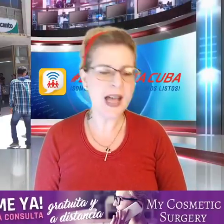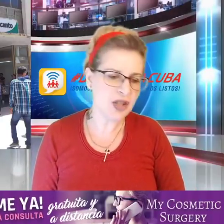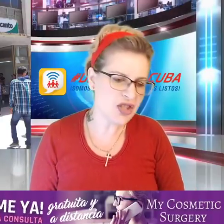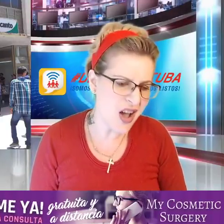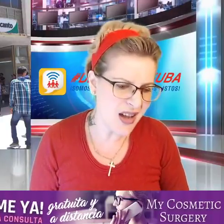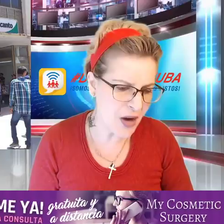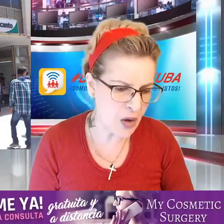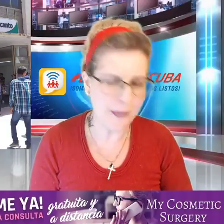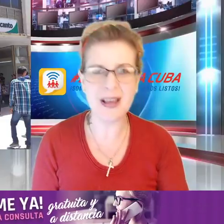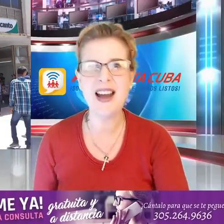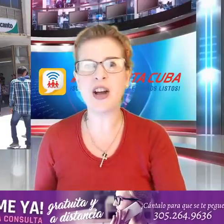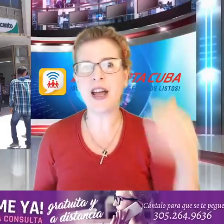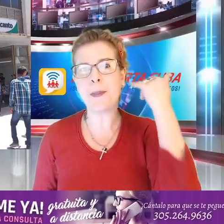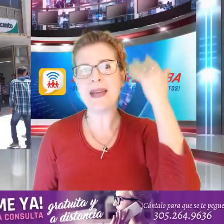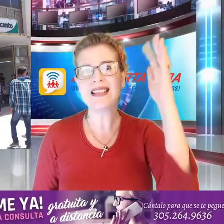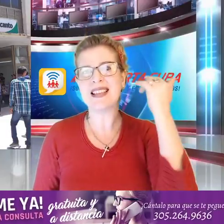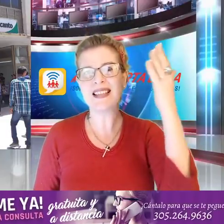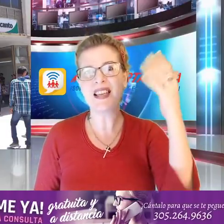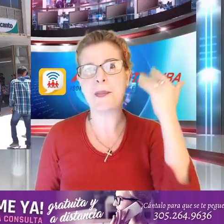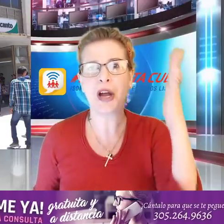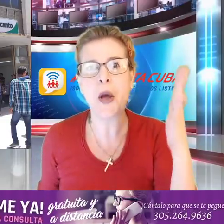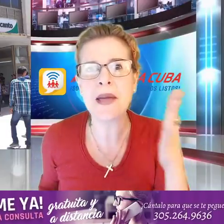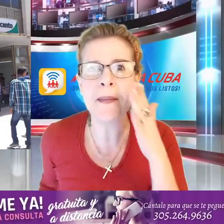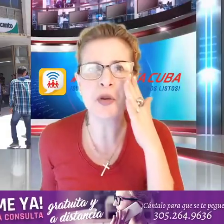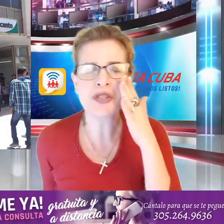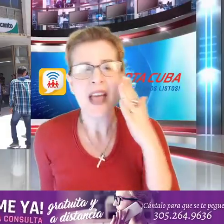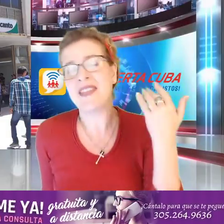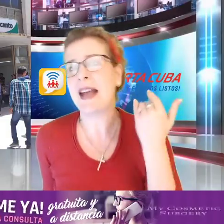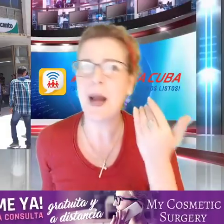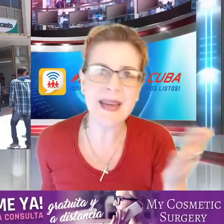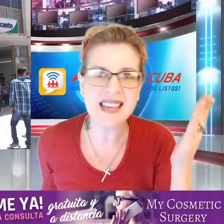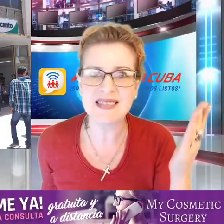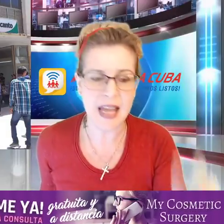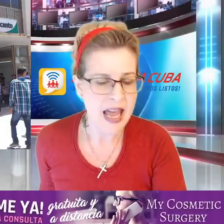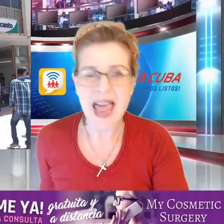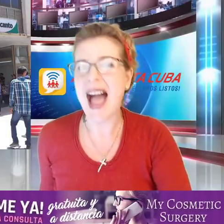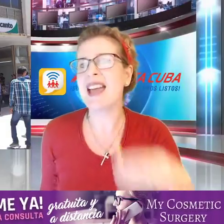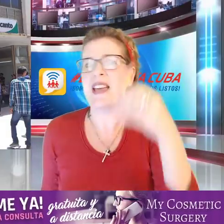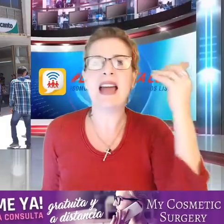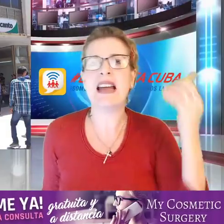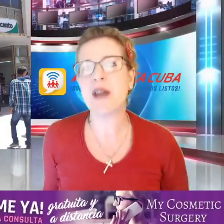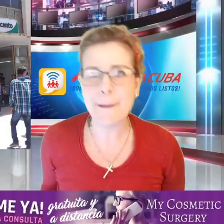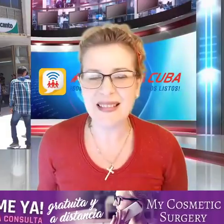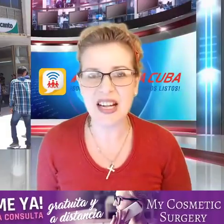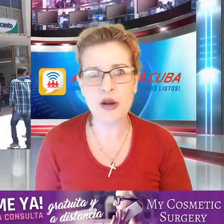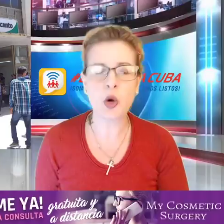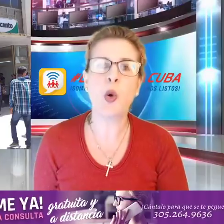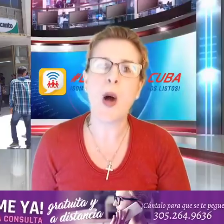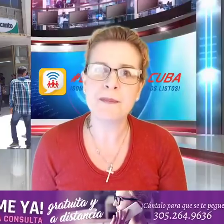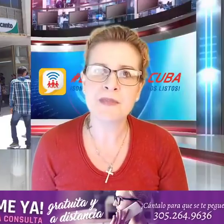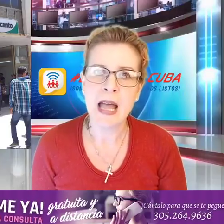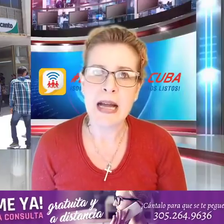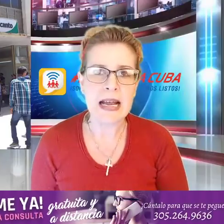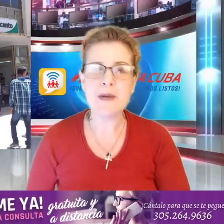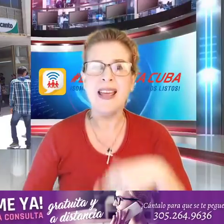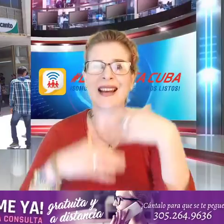situación. Ah, entonces ahora no, vamos a dejar lo que ellos piensen y decidan por ellos mismos. De repente, hay libre albedrío en